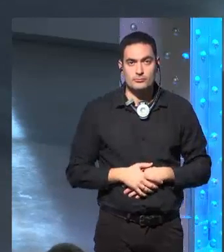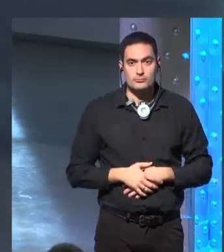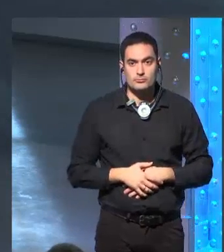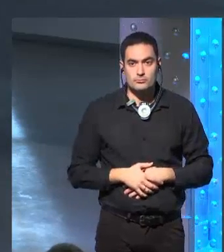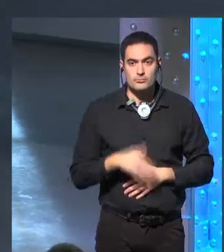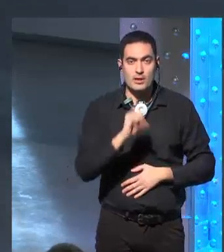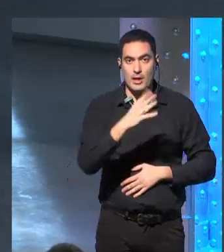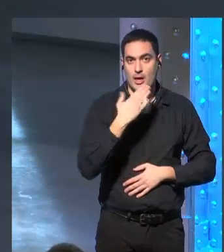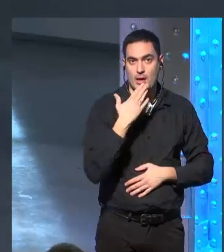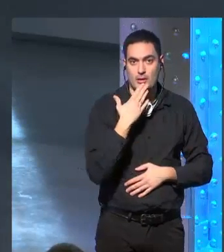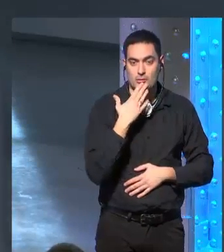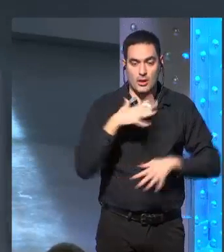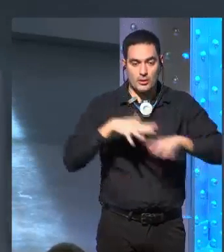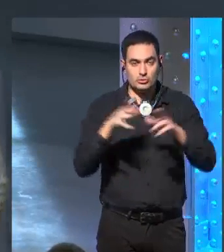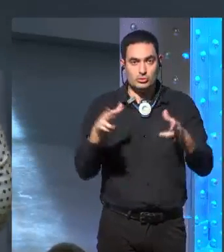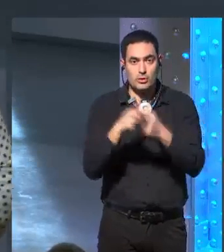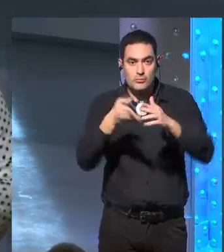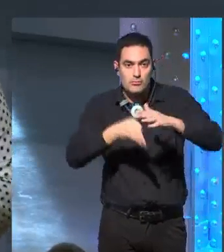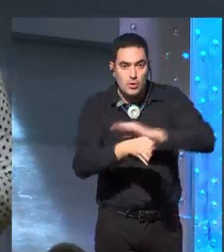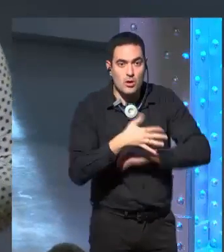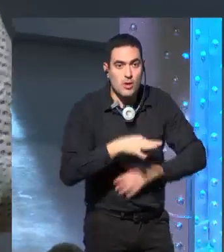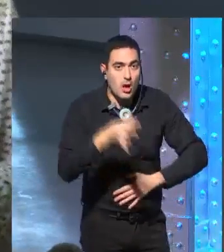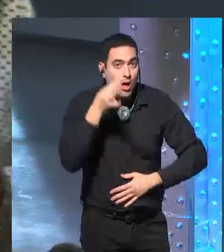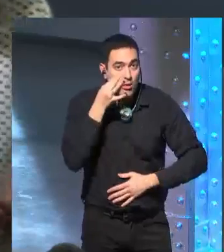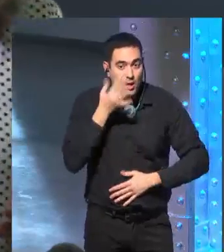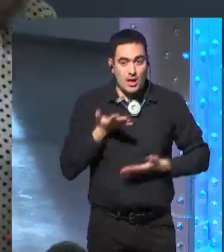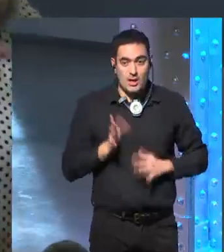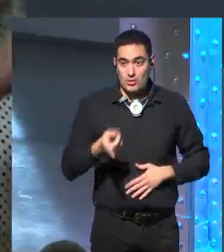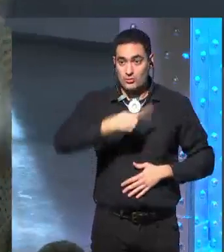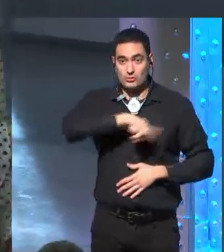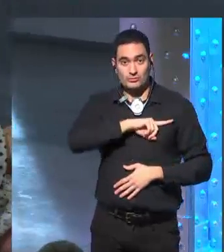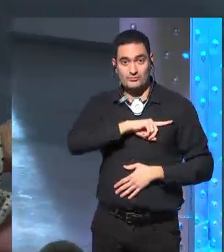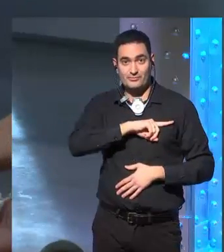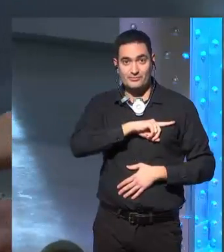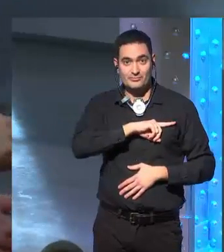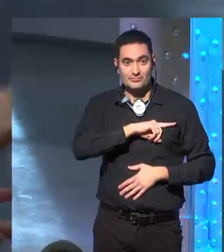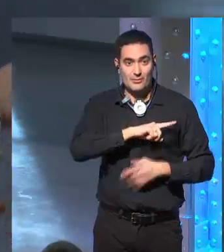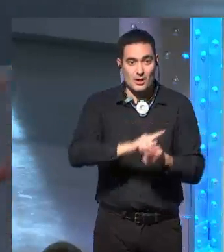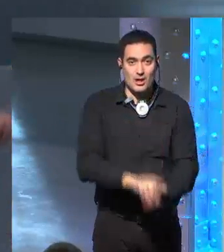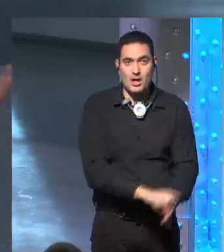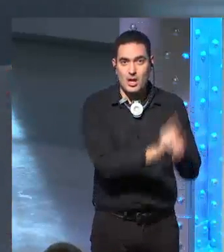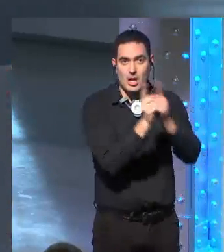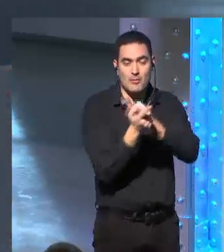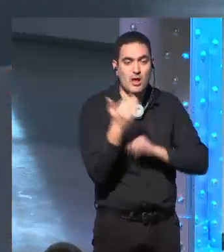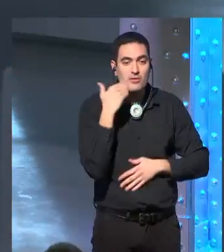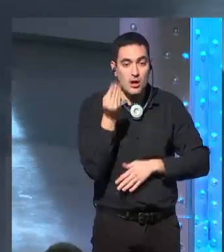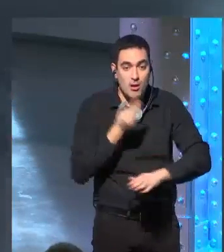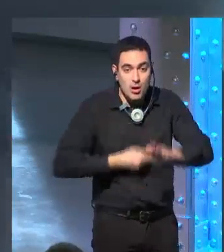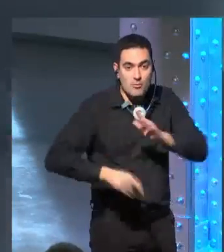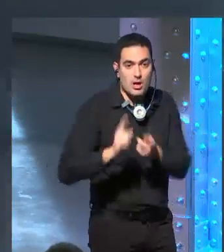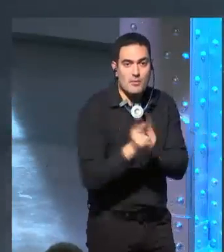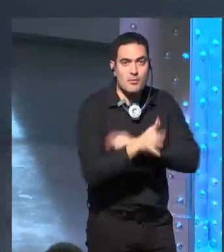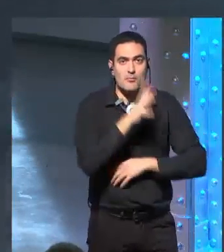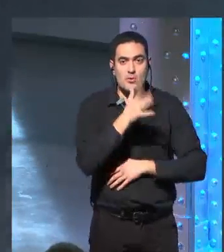tienes que tener 13 años para entrar en las redes sociales, pero sabemos que nuestros hijos cambian la fecha de nacimiento para